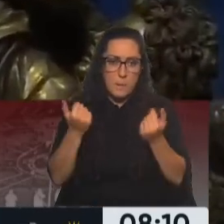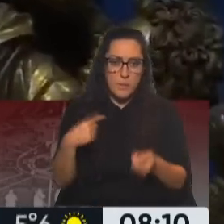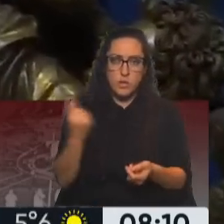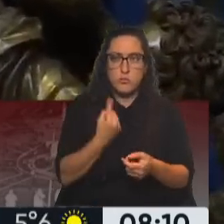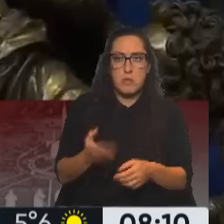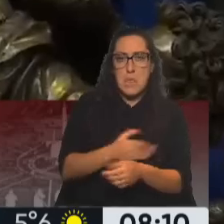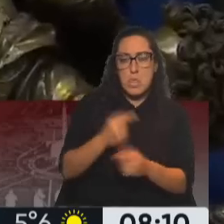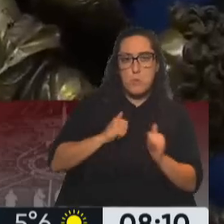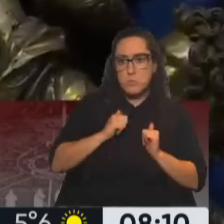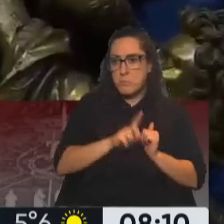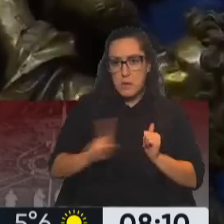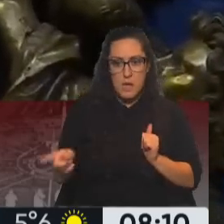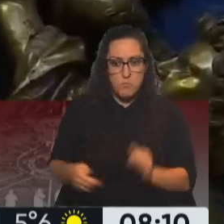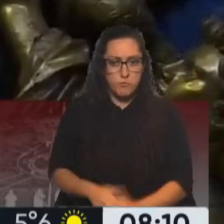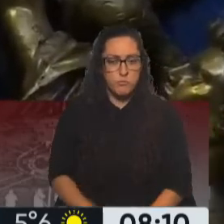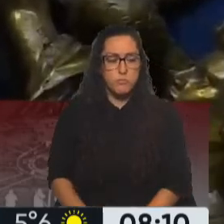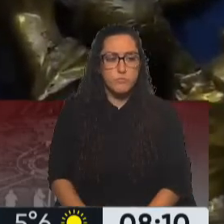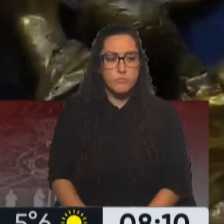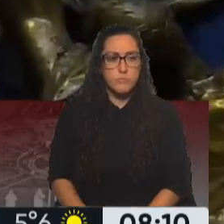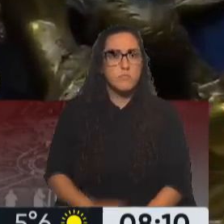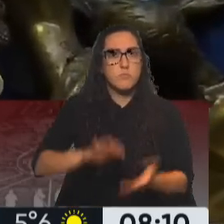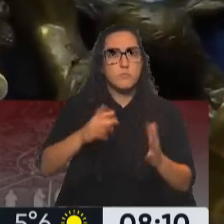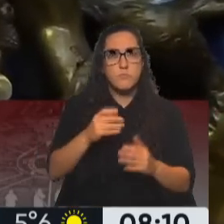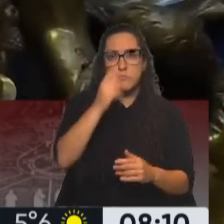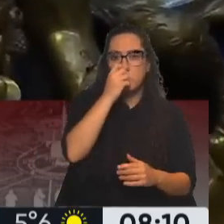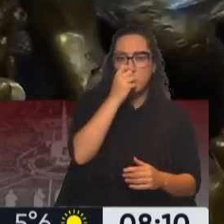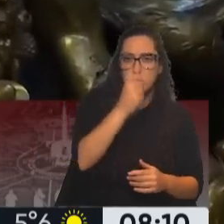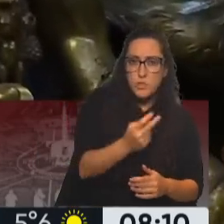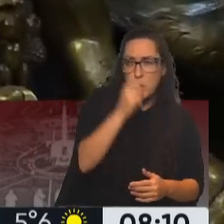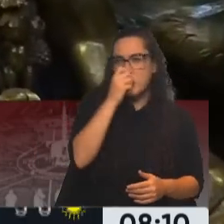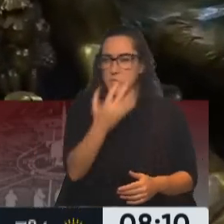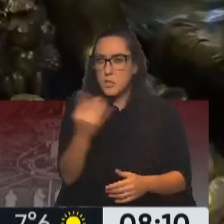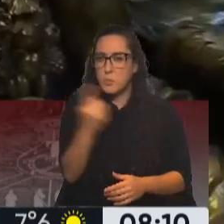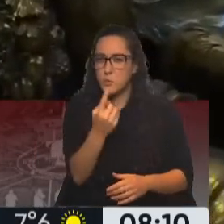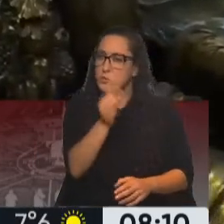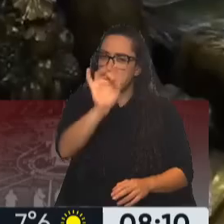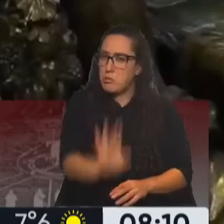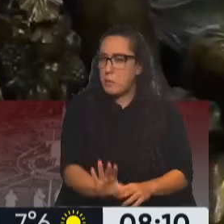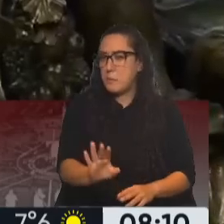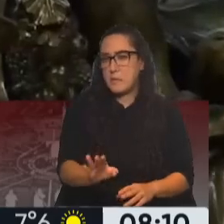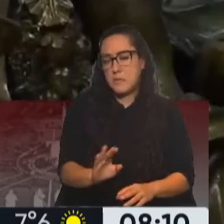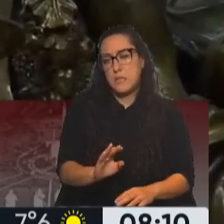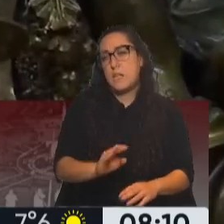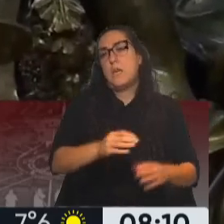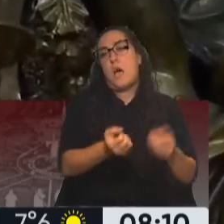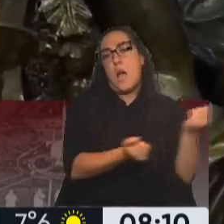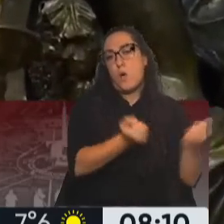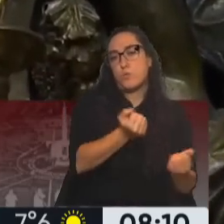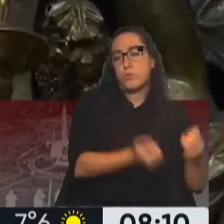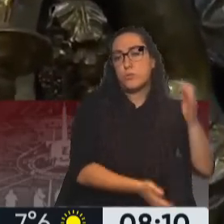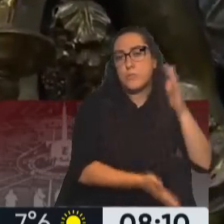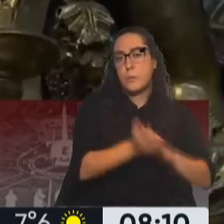uno pensaba, ¿no? Entre 22 y 25 minutos, este cortejo que parte justamente